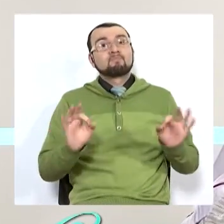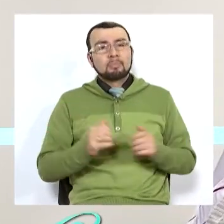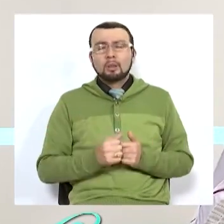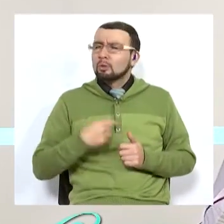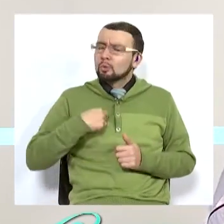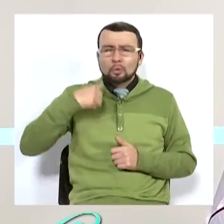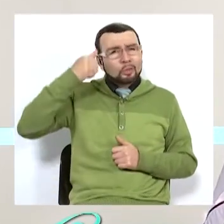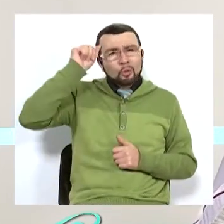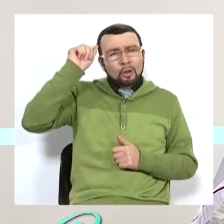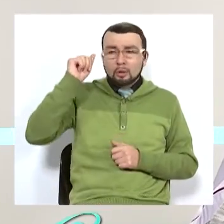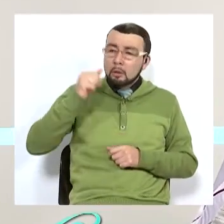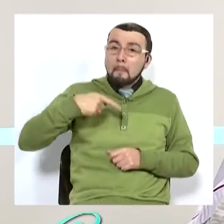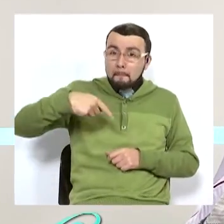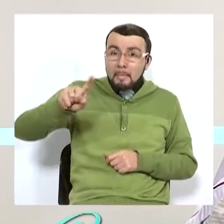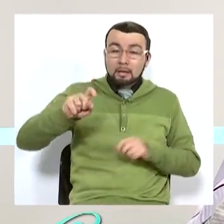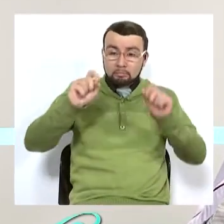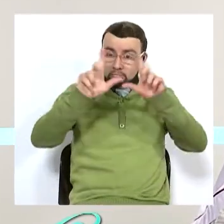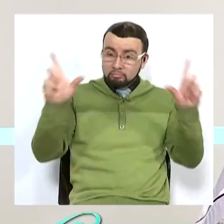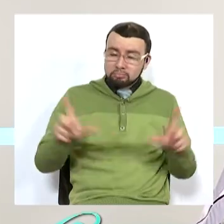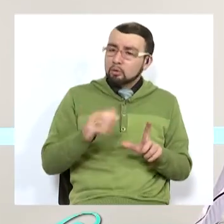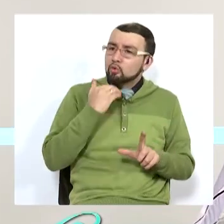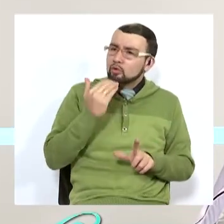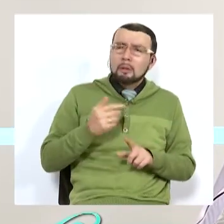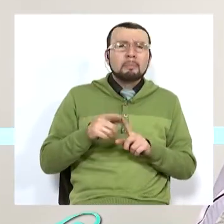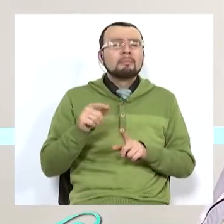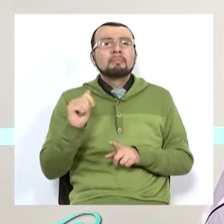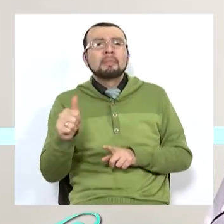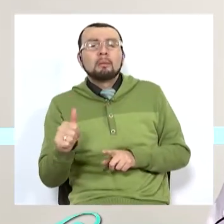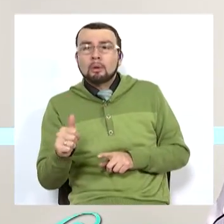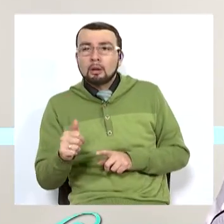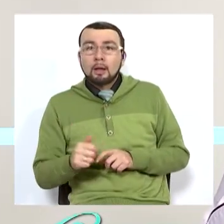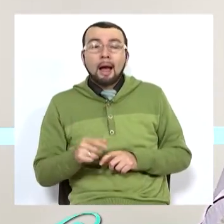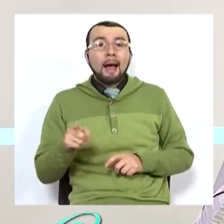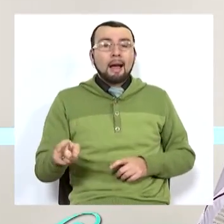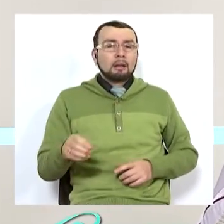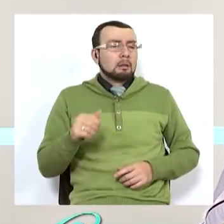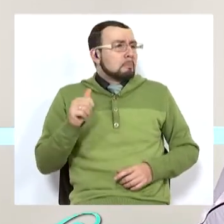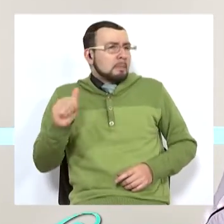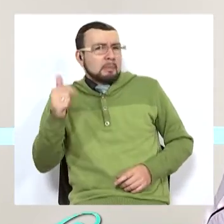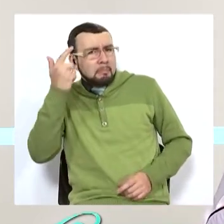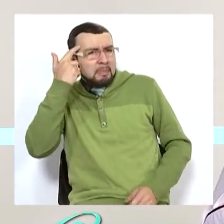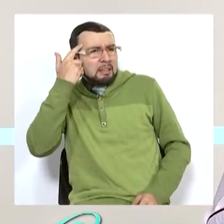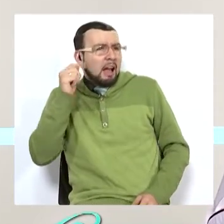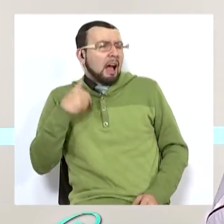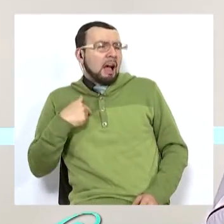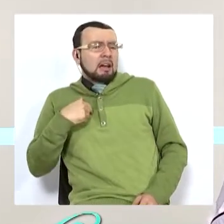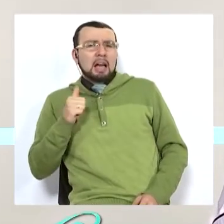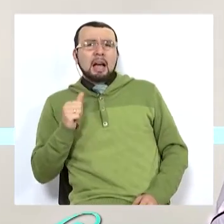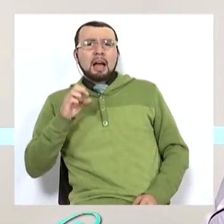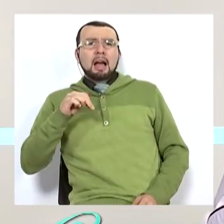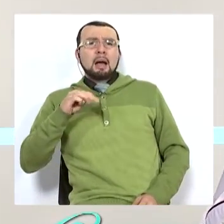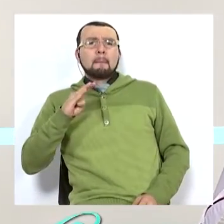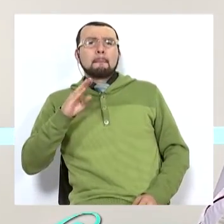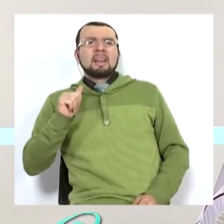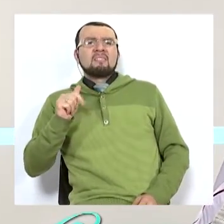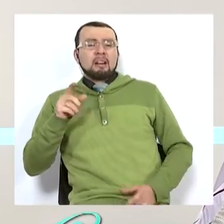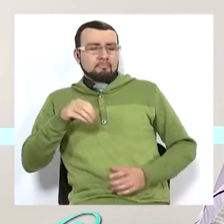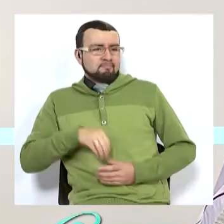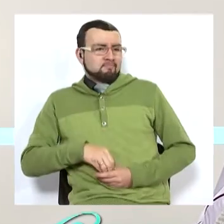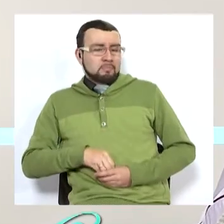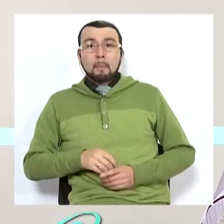me acuerdo si se remitió o no, y la paciente se trataba como una amibiasis y al final resultó con un cáncer de recto.